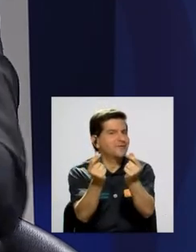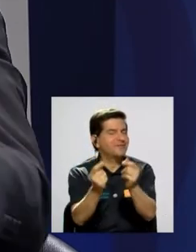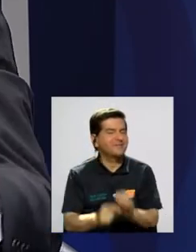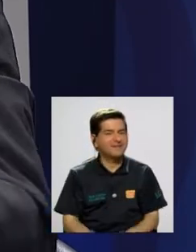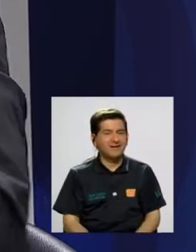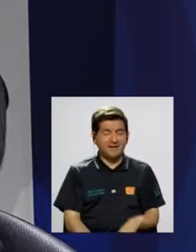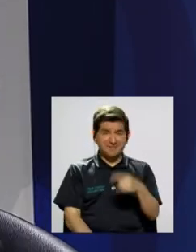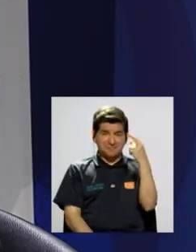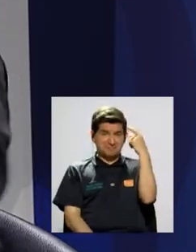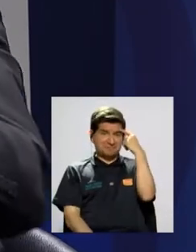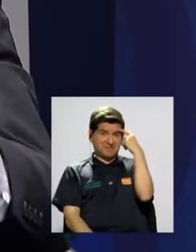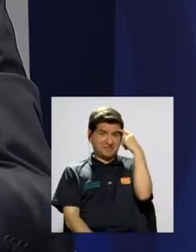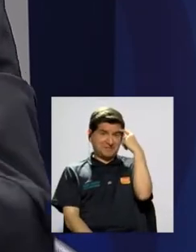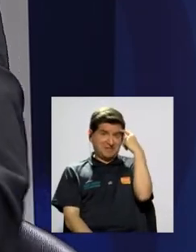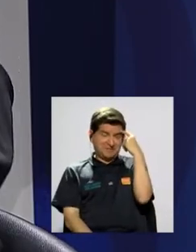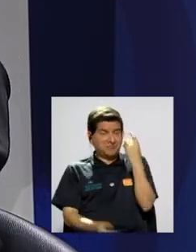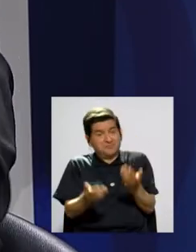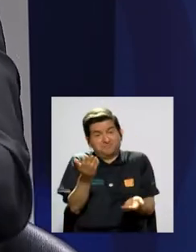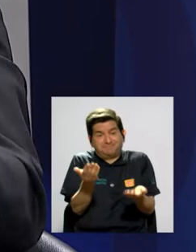base